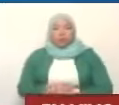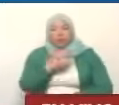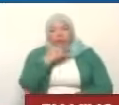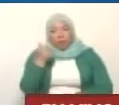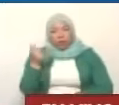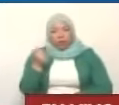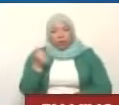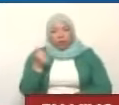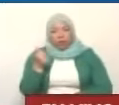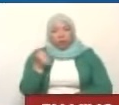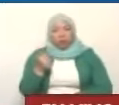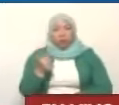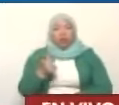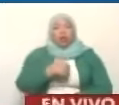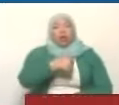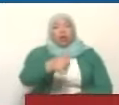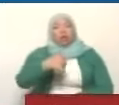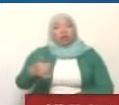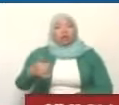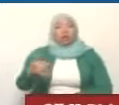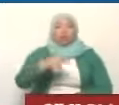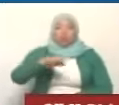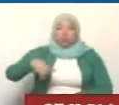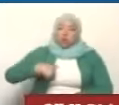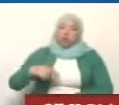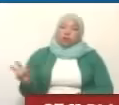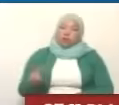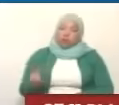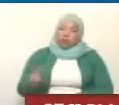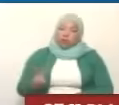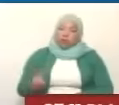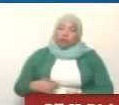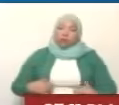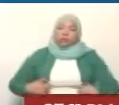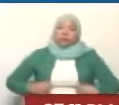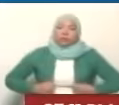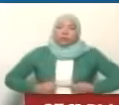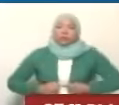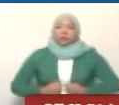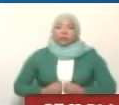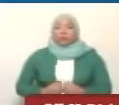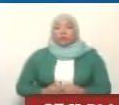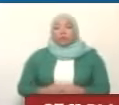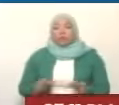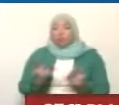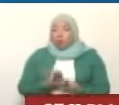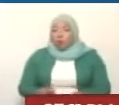mejorar cada vez más a nuestro país, sin excusas,